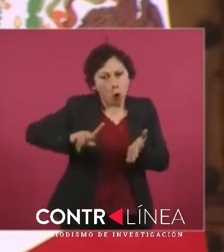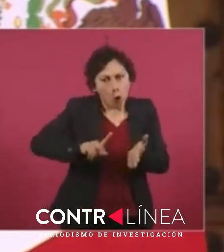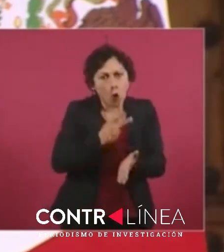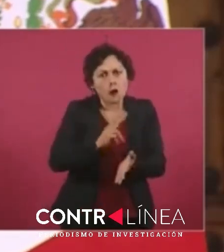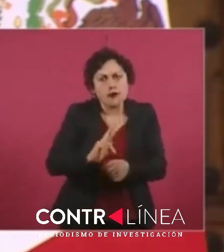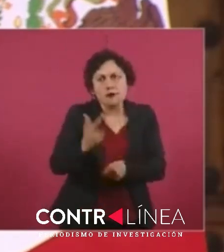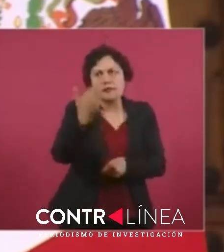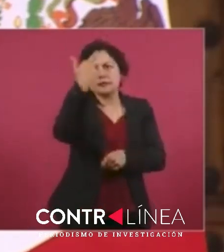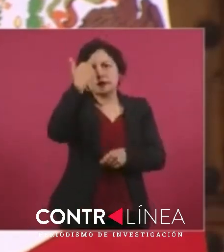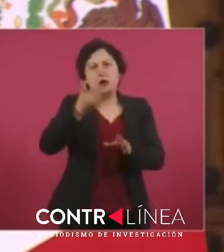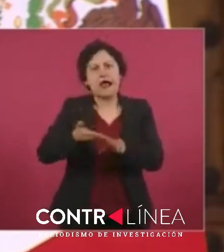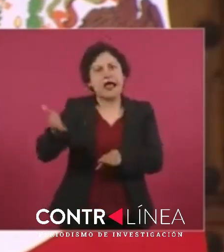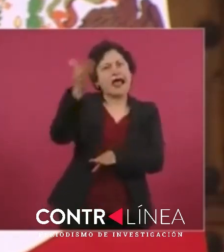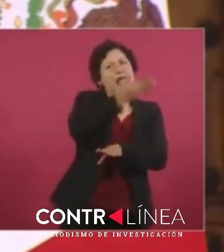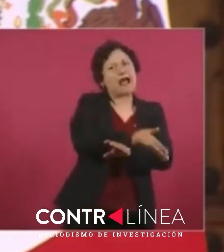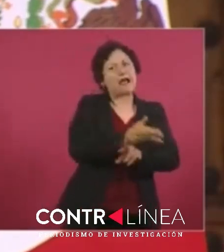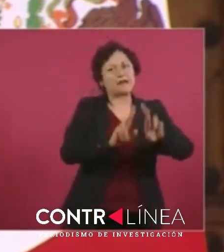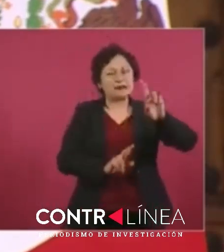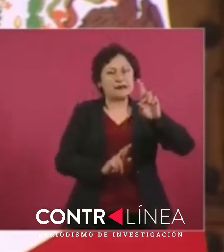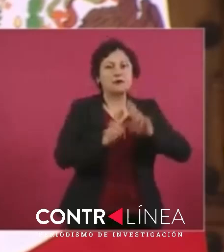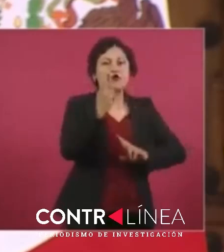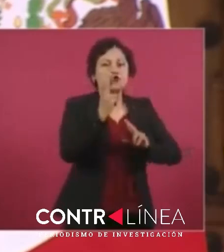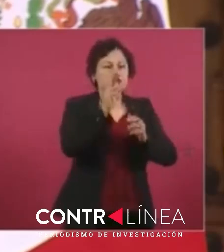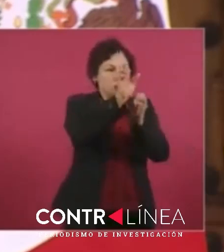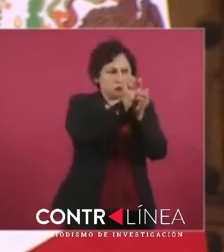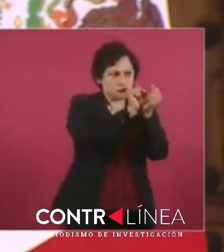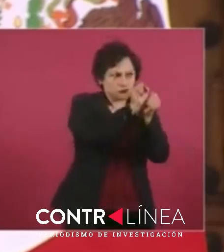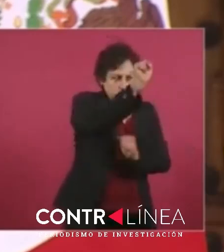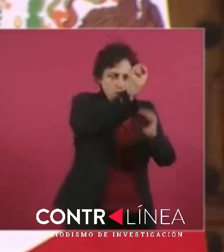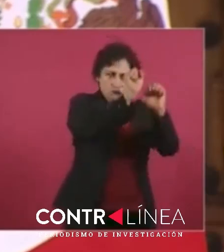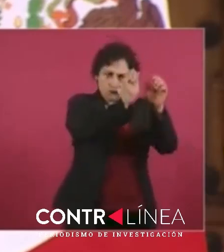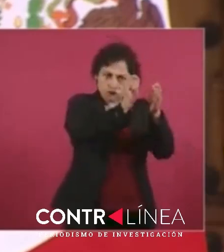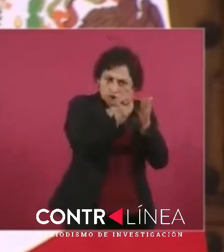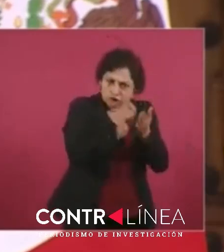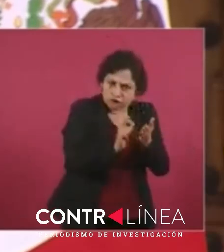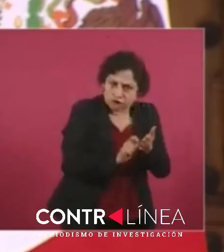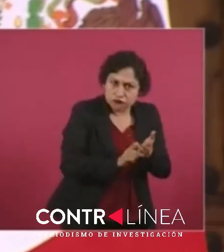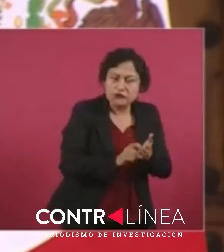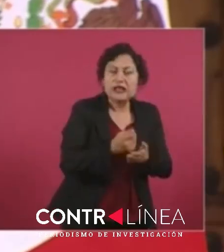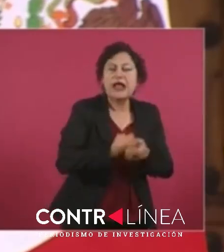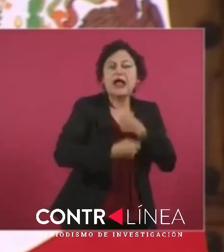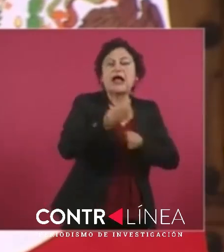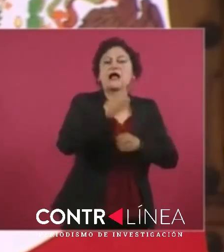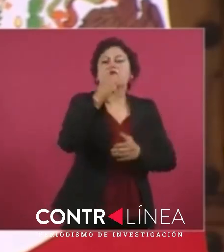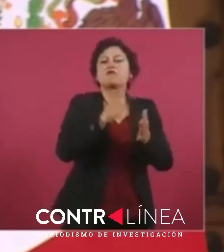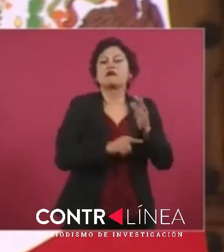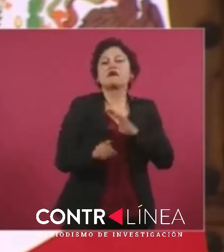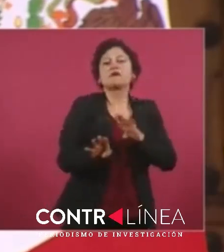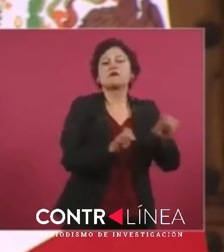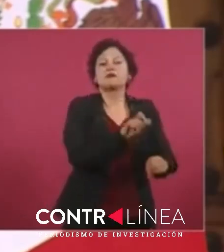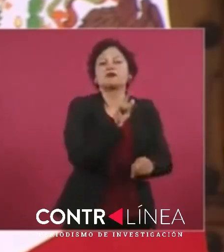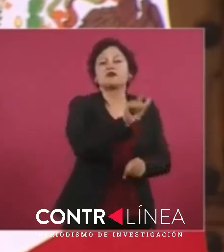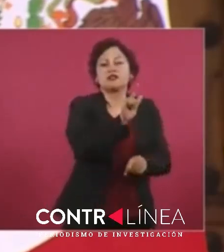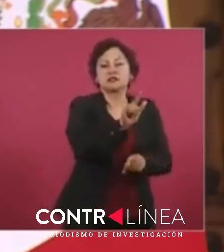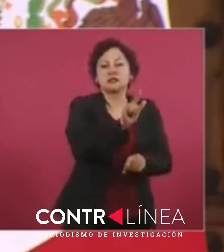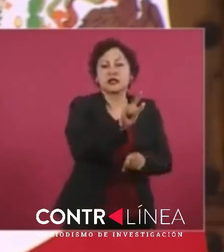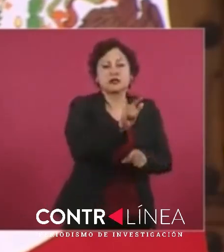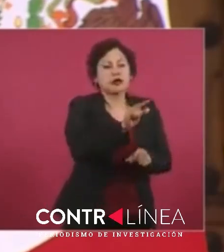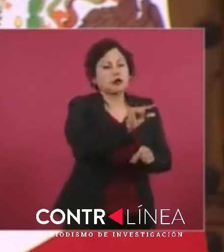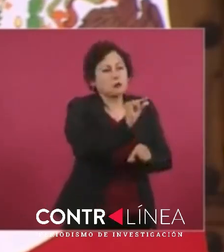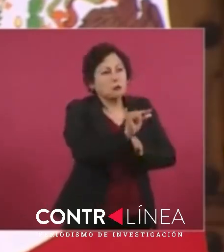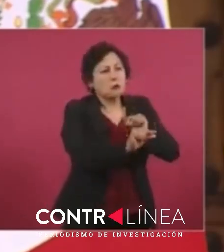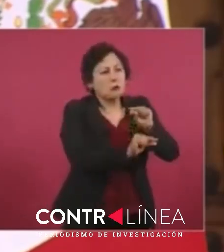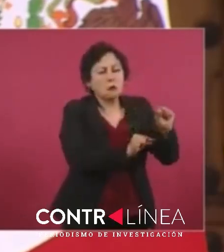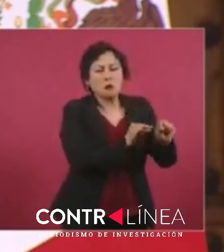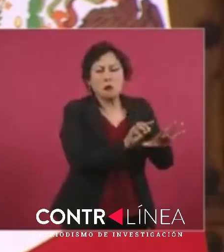redacción original en 1917. Estas iniciativas son a todas